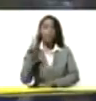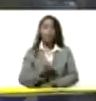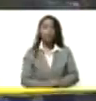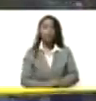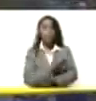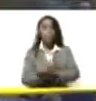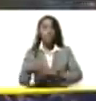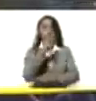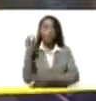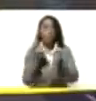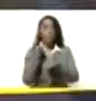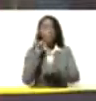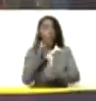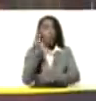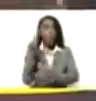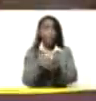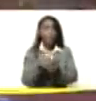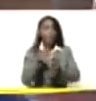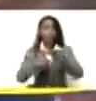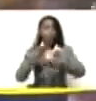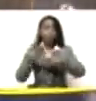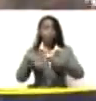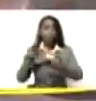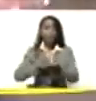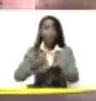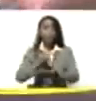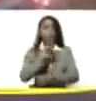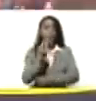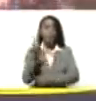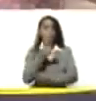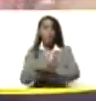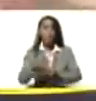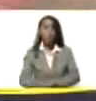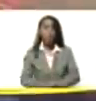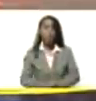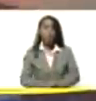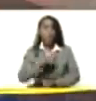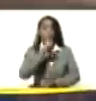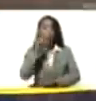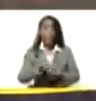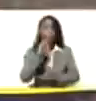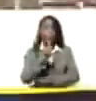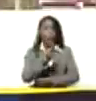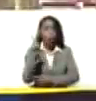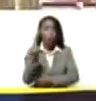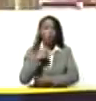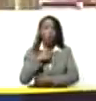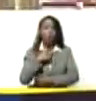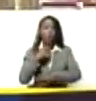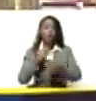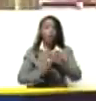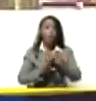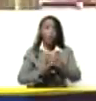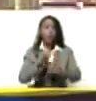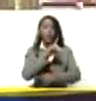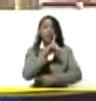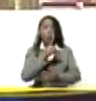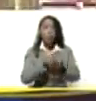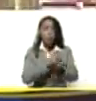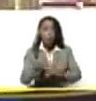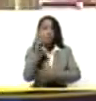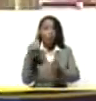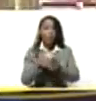gripe cita hay que ir al centro médico tenemos que hacer un gran esfuerzo doctora del si